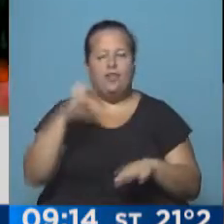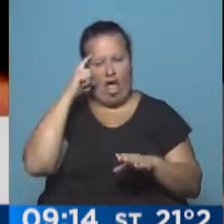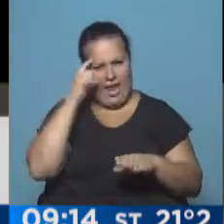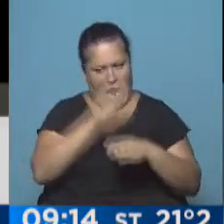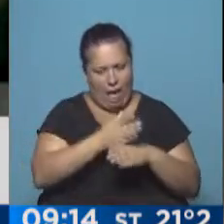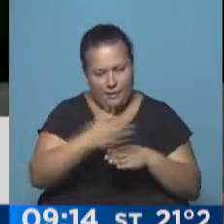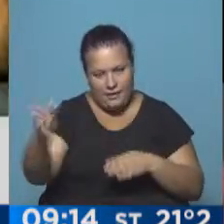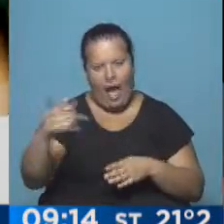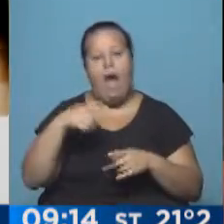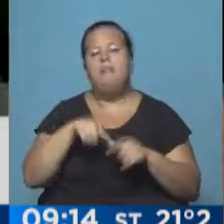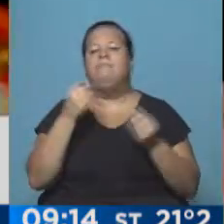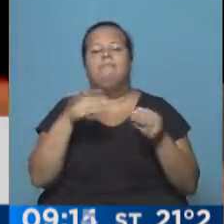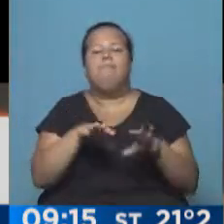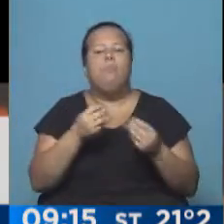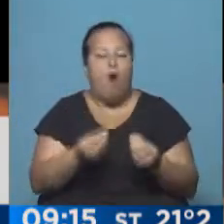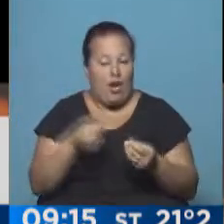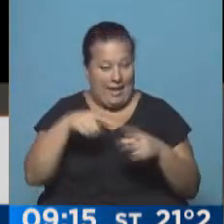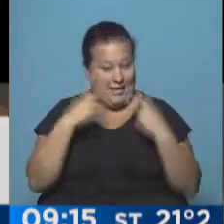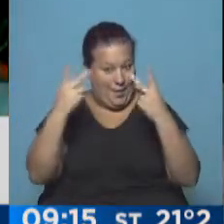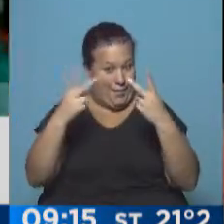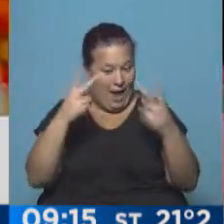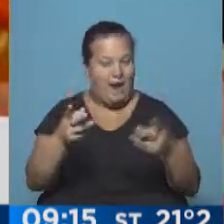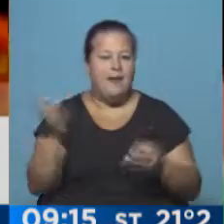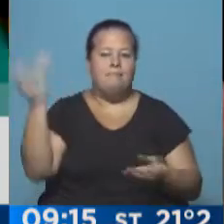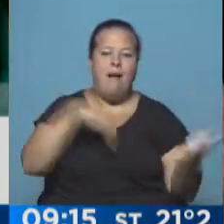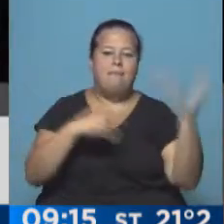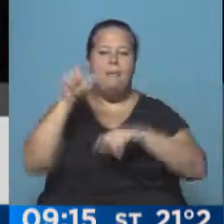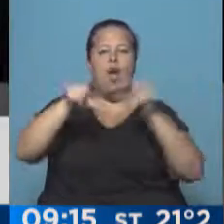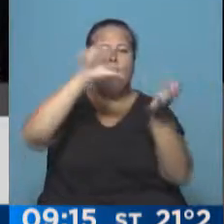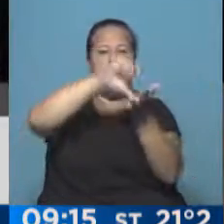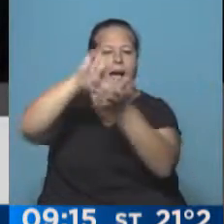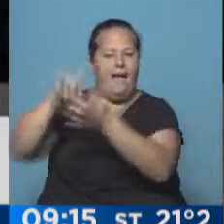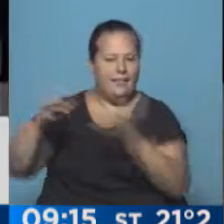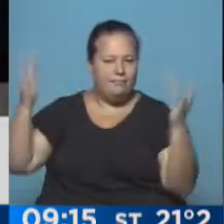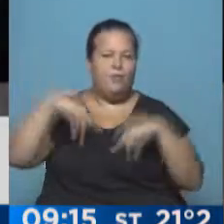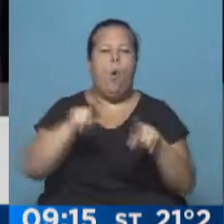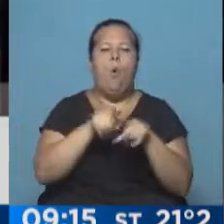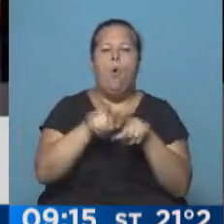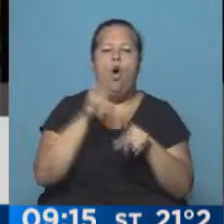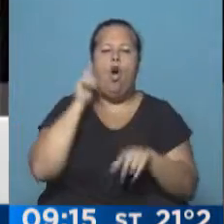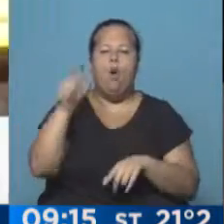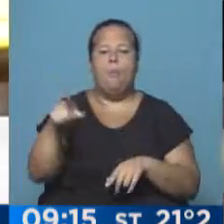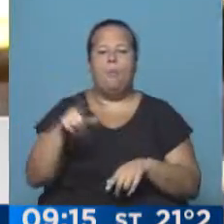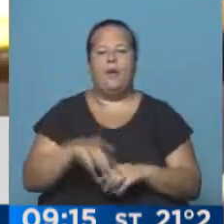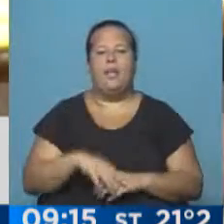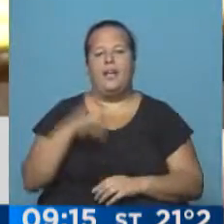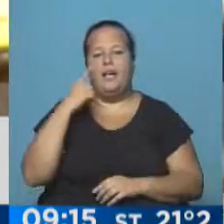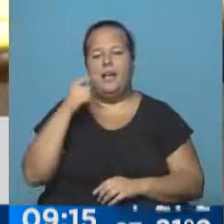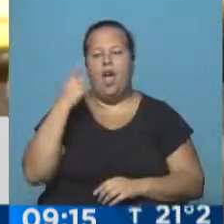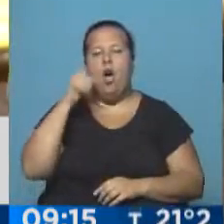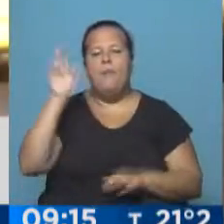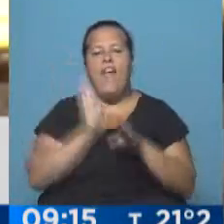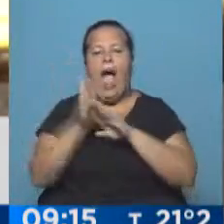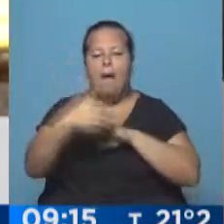y que tiene una particularidad porque en esas giras se fue sumando gente de otros países como fue el caso de kenyatta hill artista